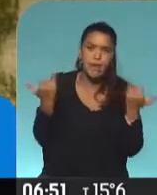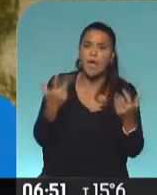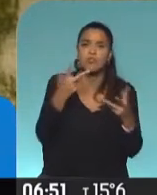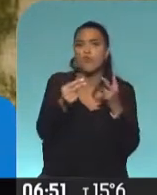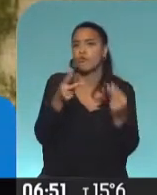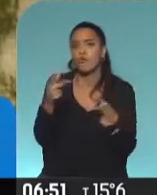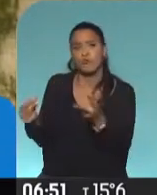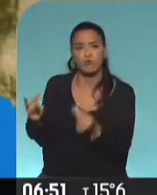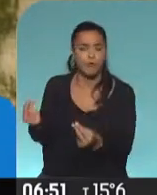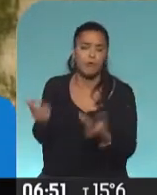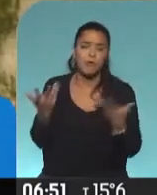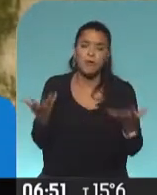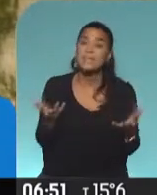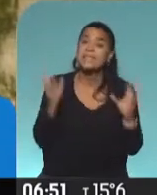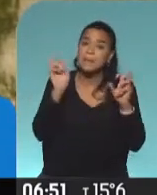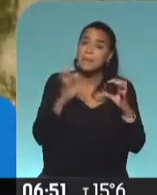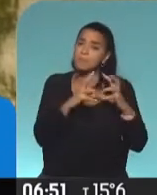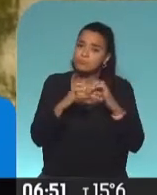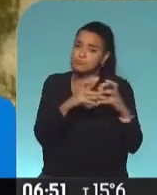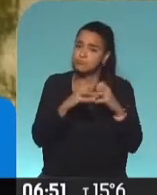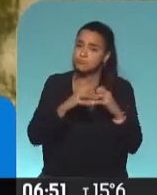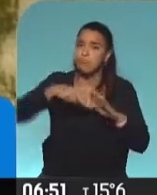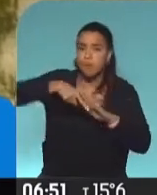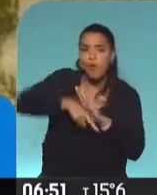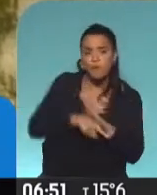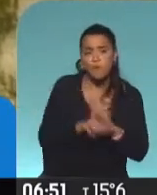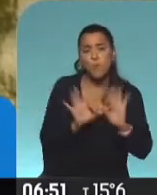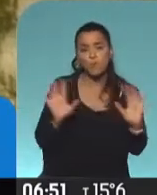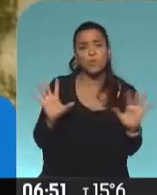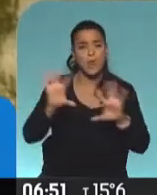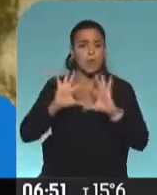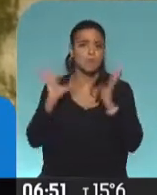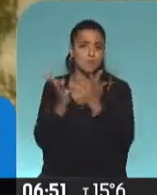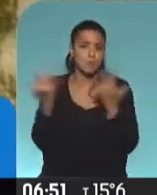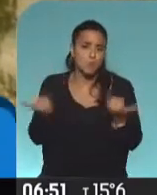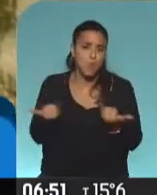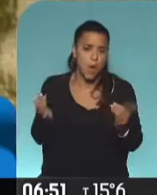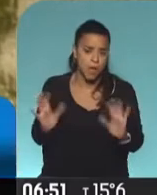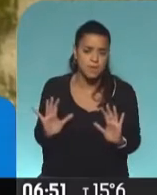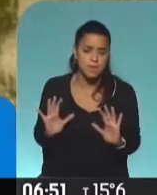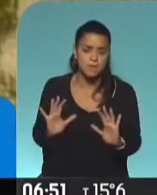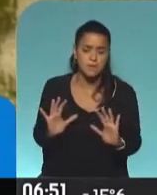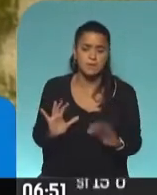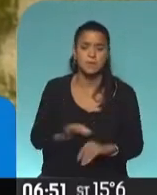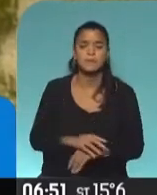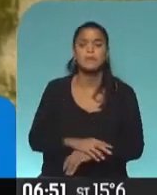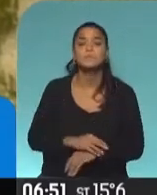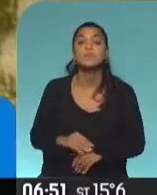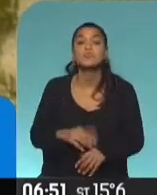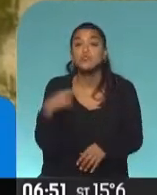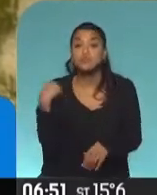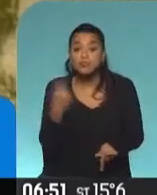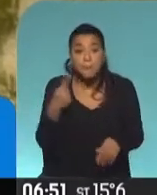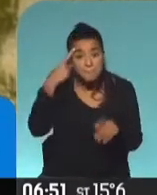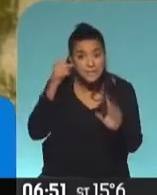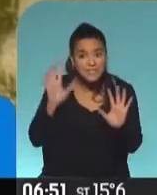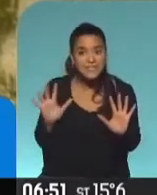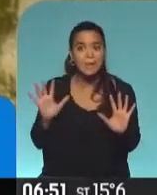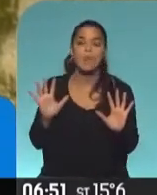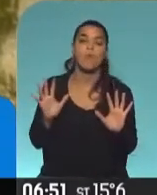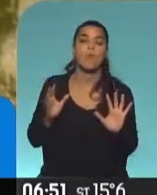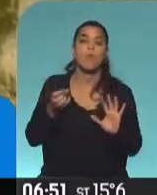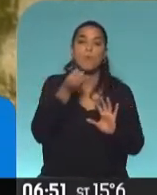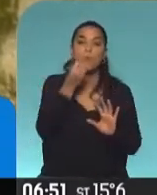tema que está en discusión muy profunda en todo el mundo y en lo que creemos es que